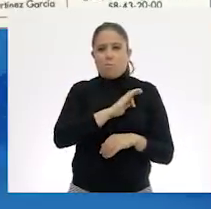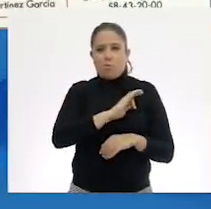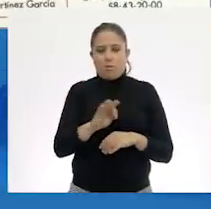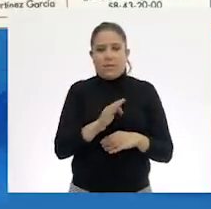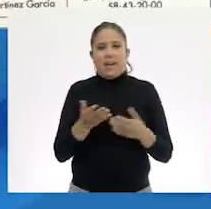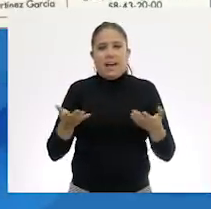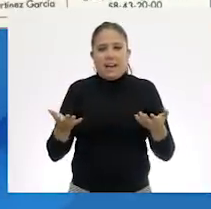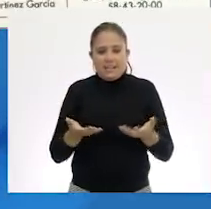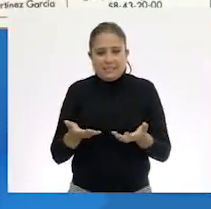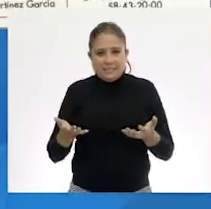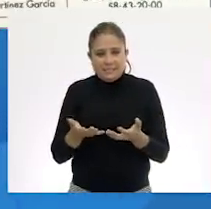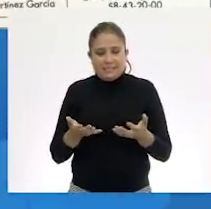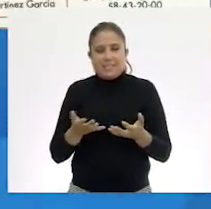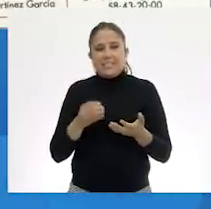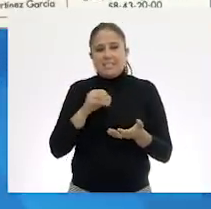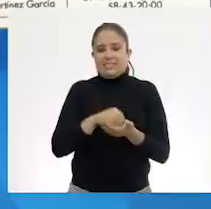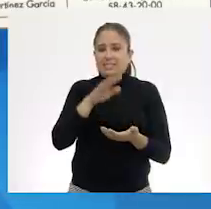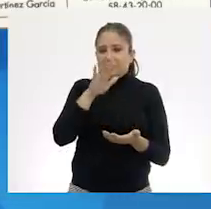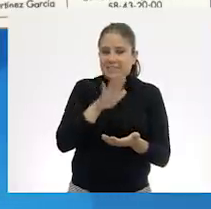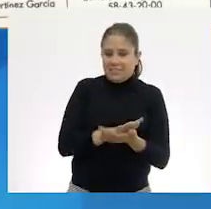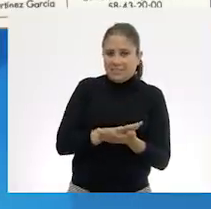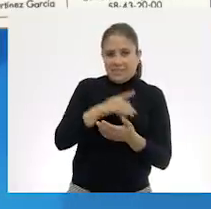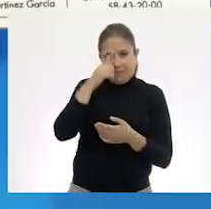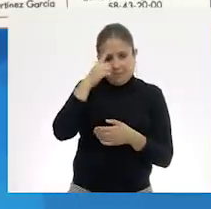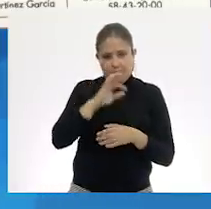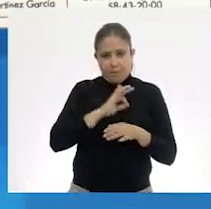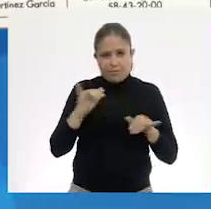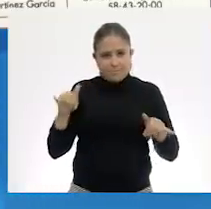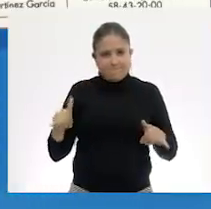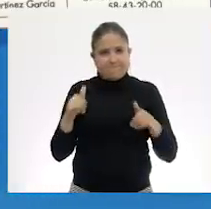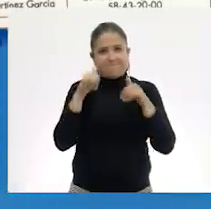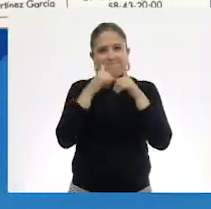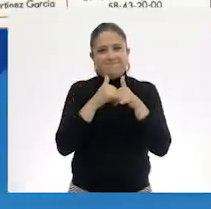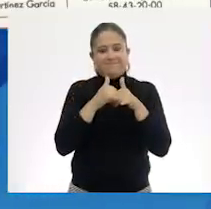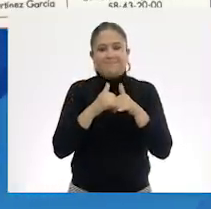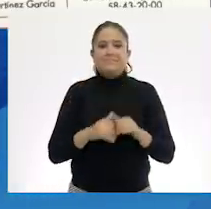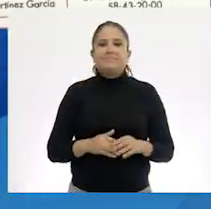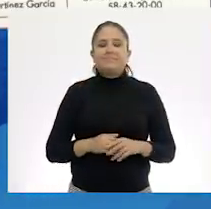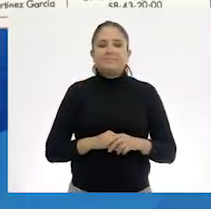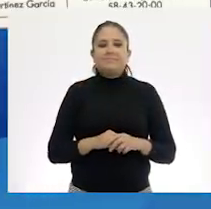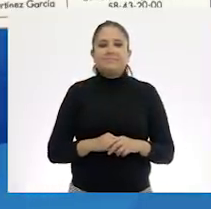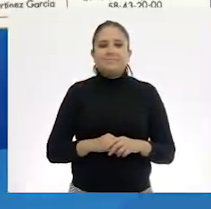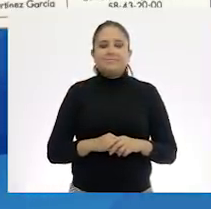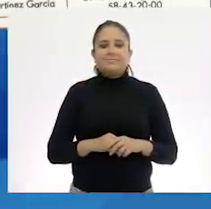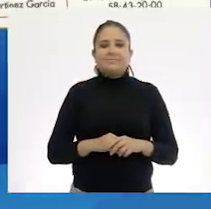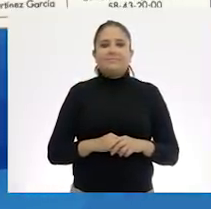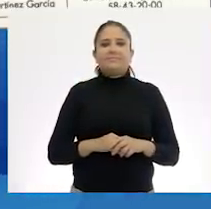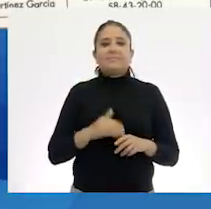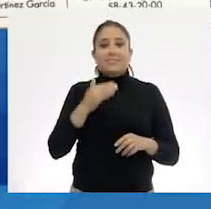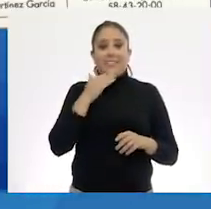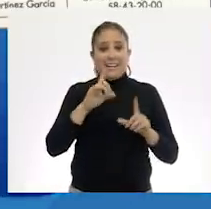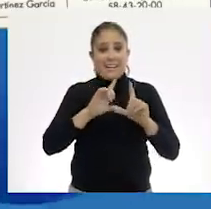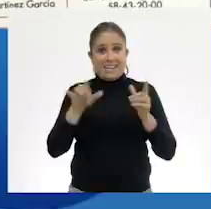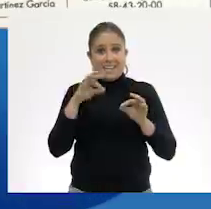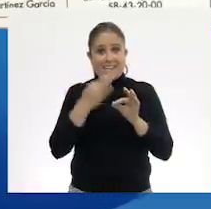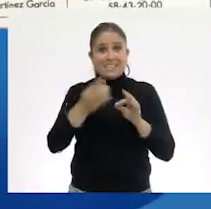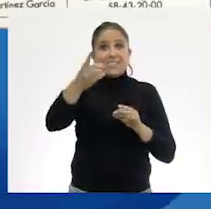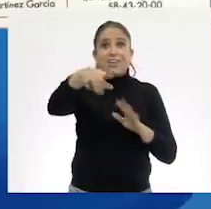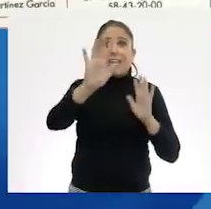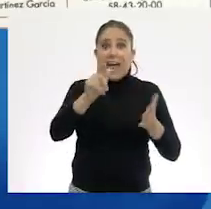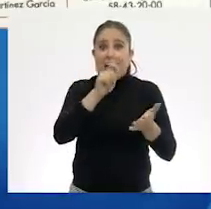hacer una cita en caso de requerirlo, ¿verdad? Muy bien. ¿Ya están listas y listos en